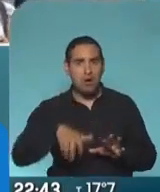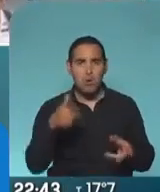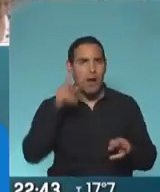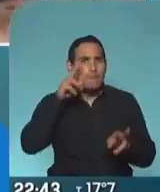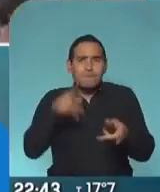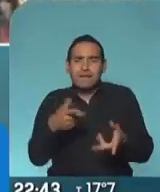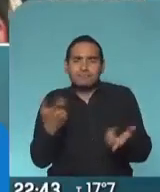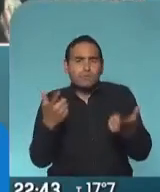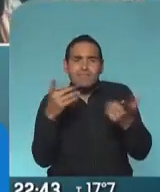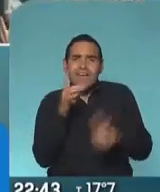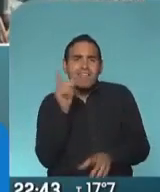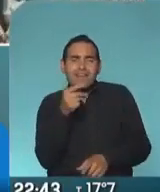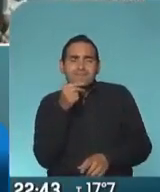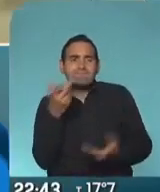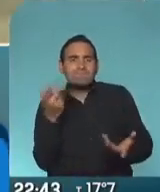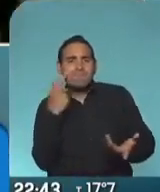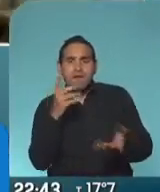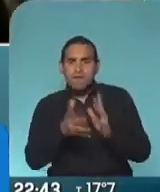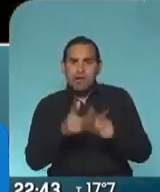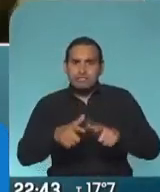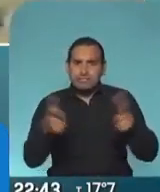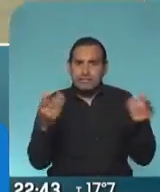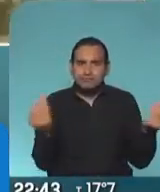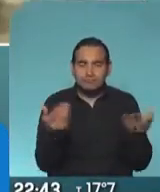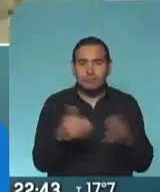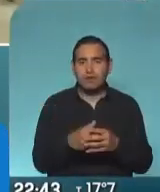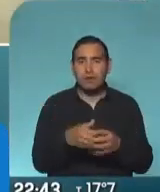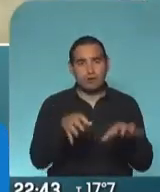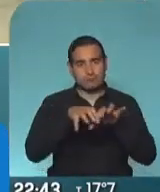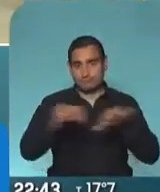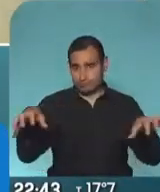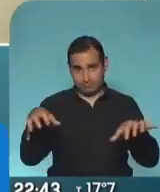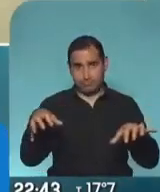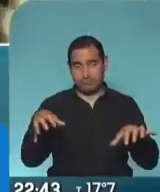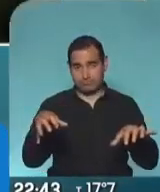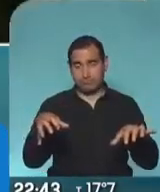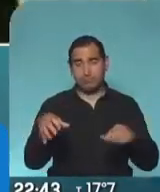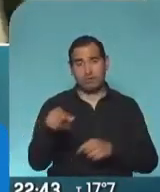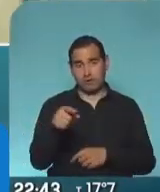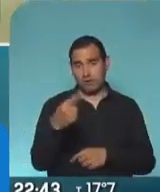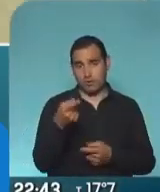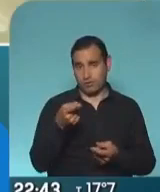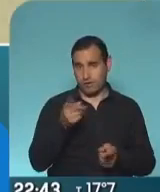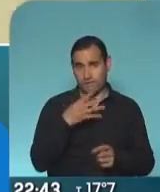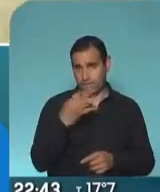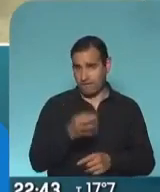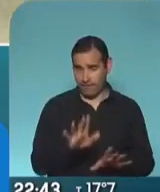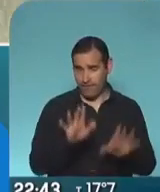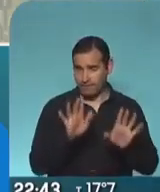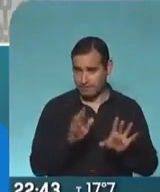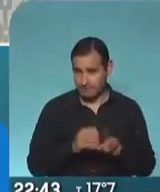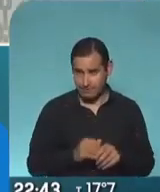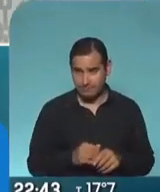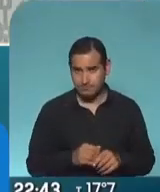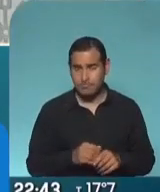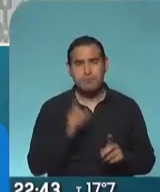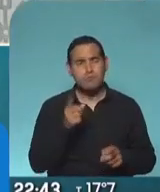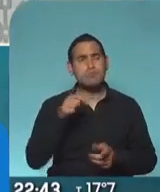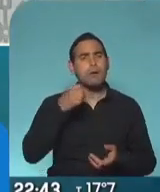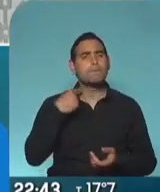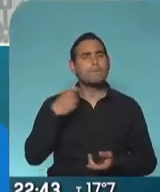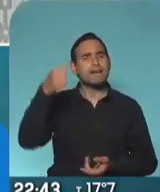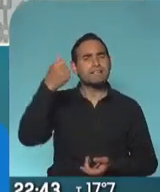hoja de ruta y me parece que algo de esta violencia tiene que ver con eso. Que están divididos entre sí, esta es otra realidad, pero también en España